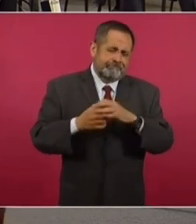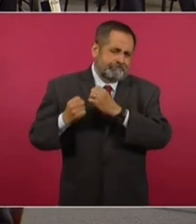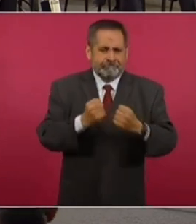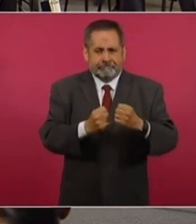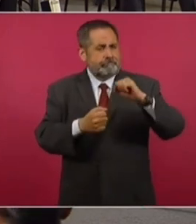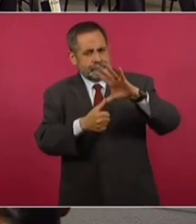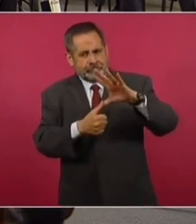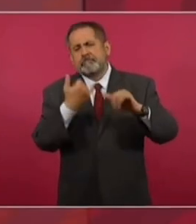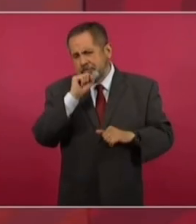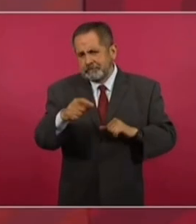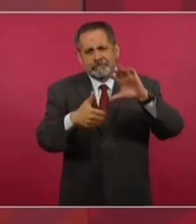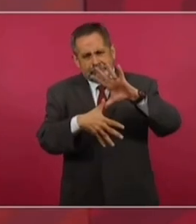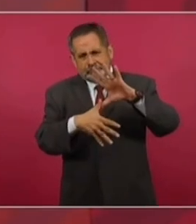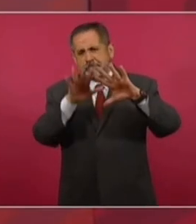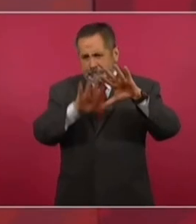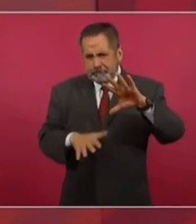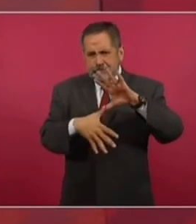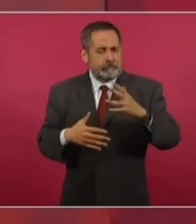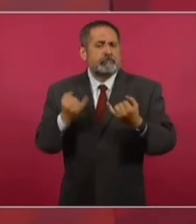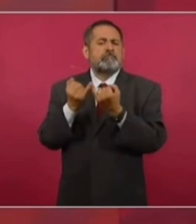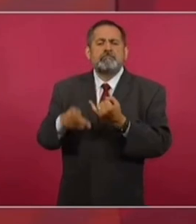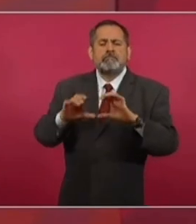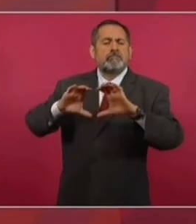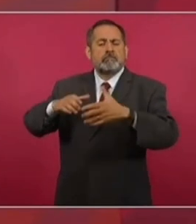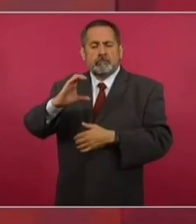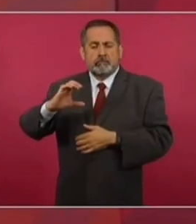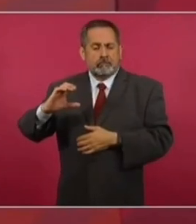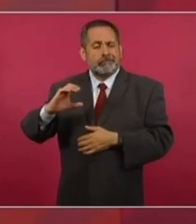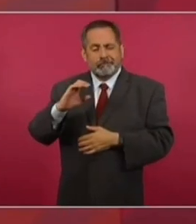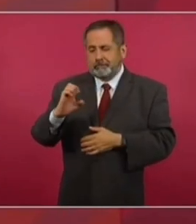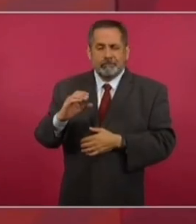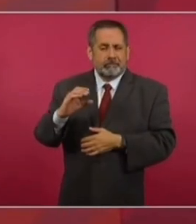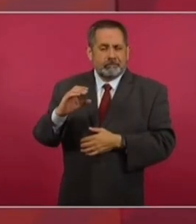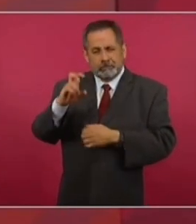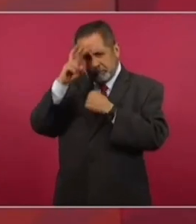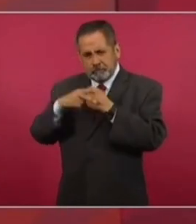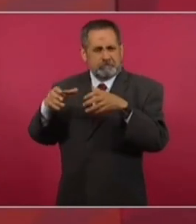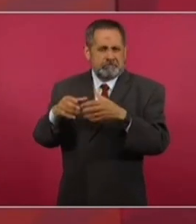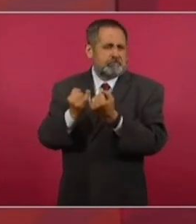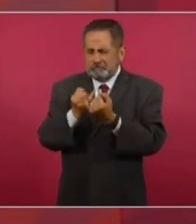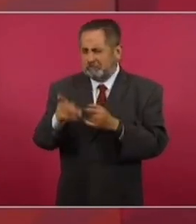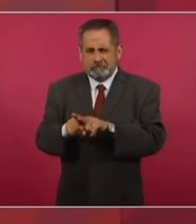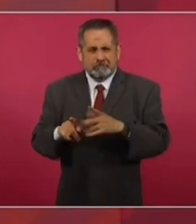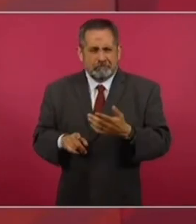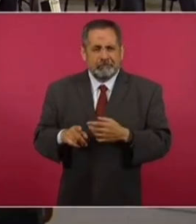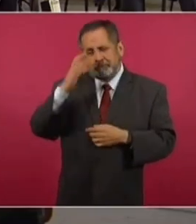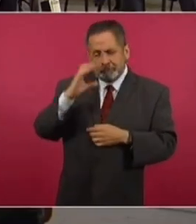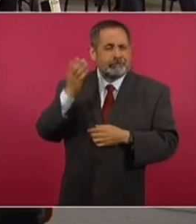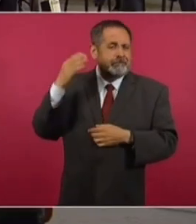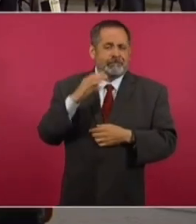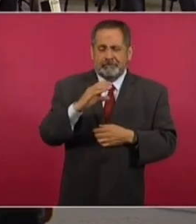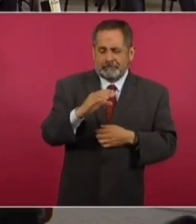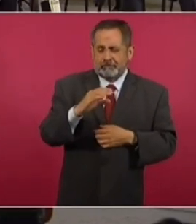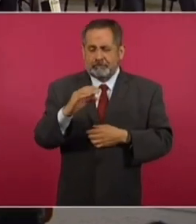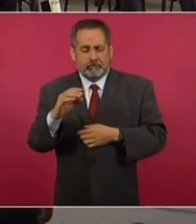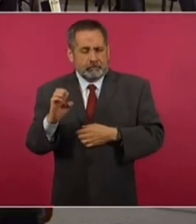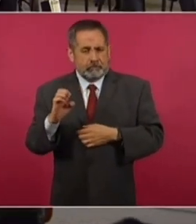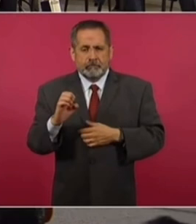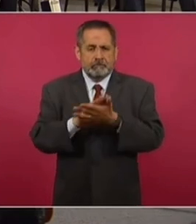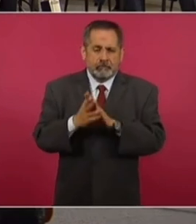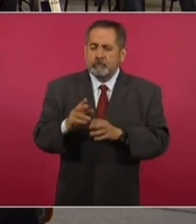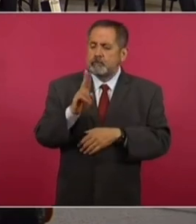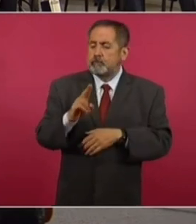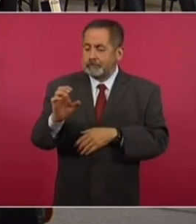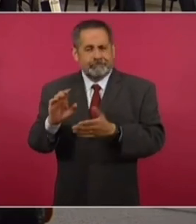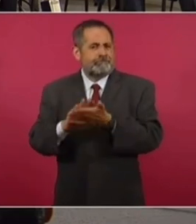del Norte y en toda América, así como la Comunidad Económica Europea se convirtió en Unión Económica Europea,